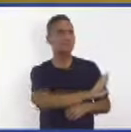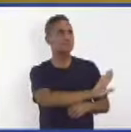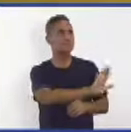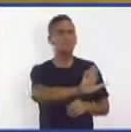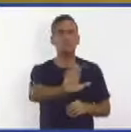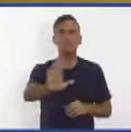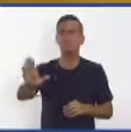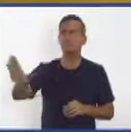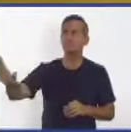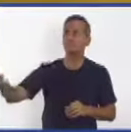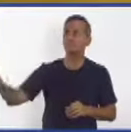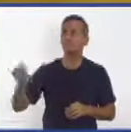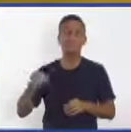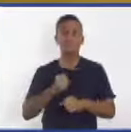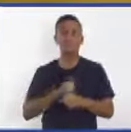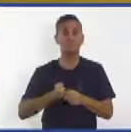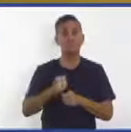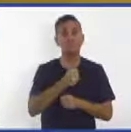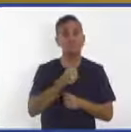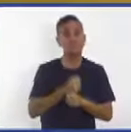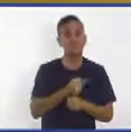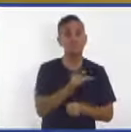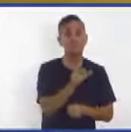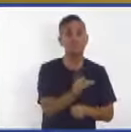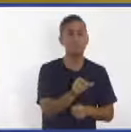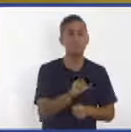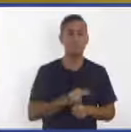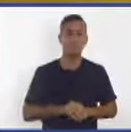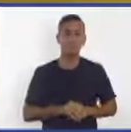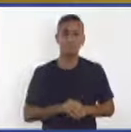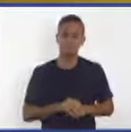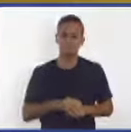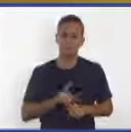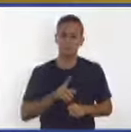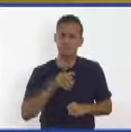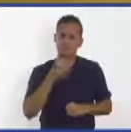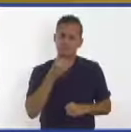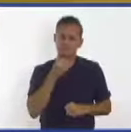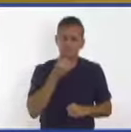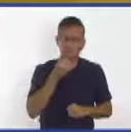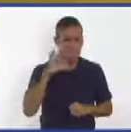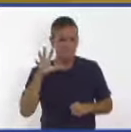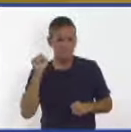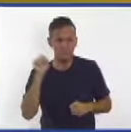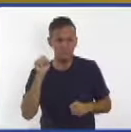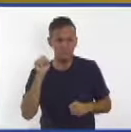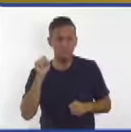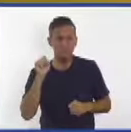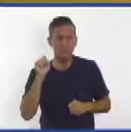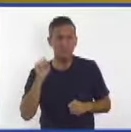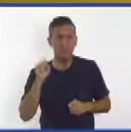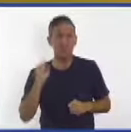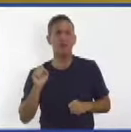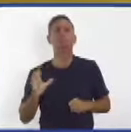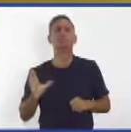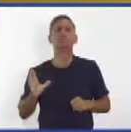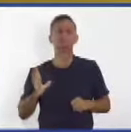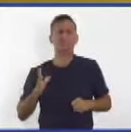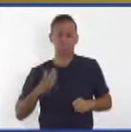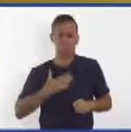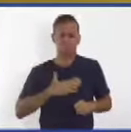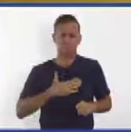y si eso no les resulta miren ahí tenemos a nuestro fiel e insustituible amigo